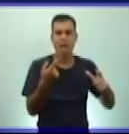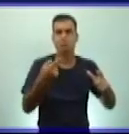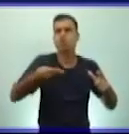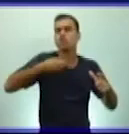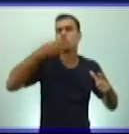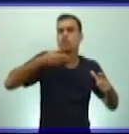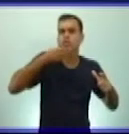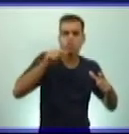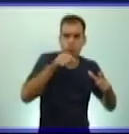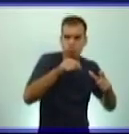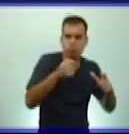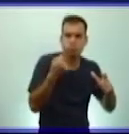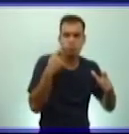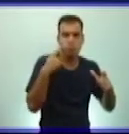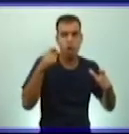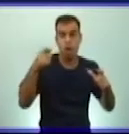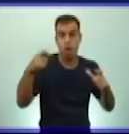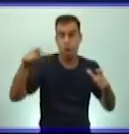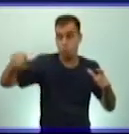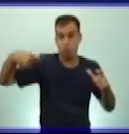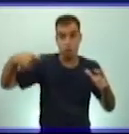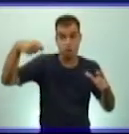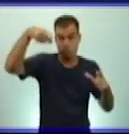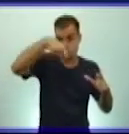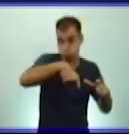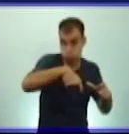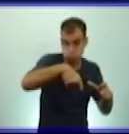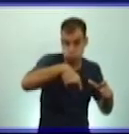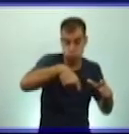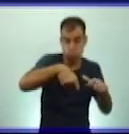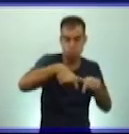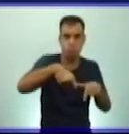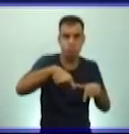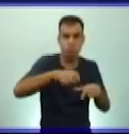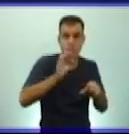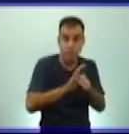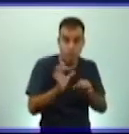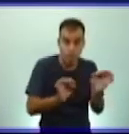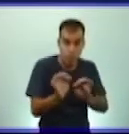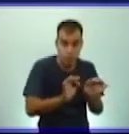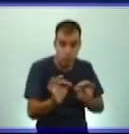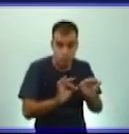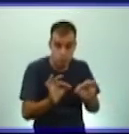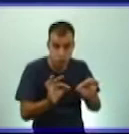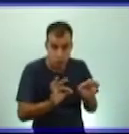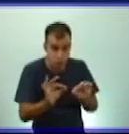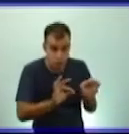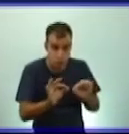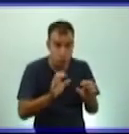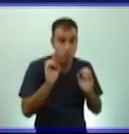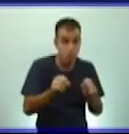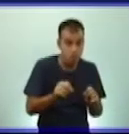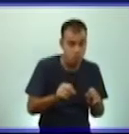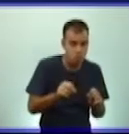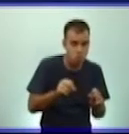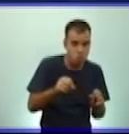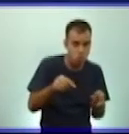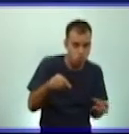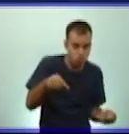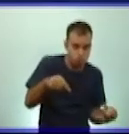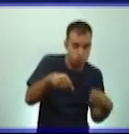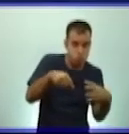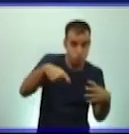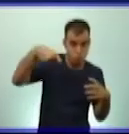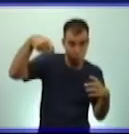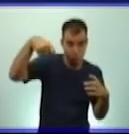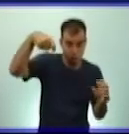y introducimos un cucharón. El movimiento de las partículas que están transmitiéndole ¿a qué? Al